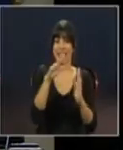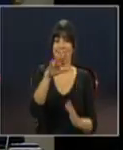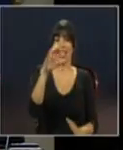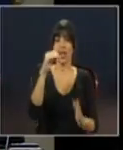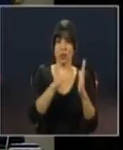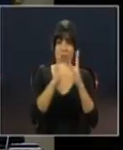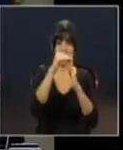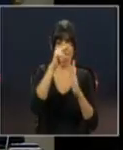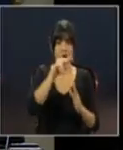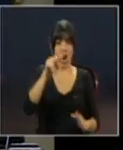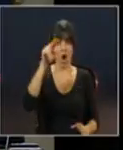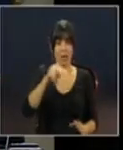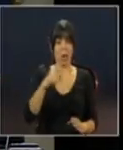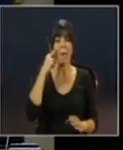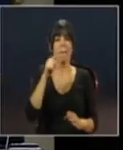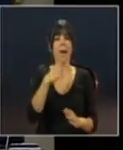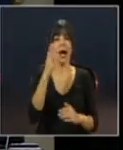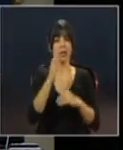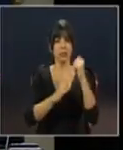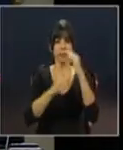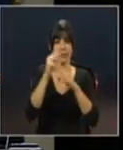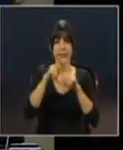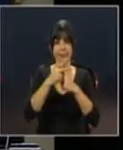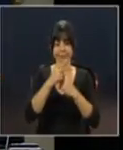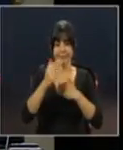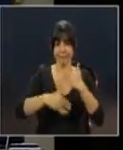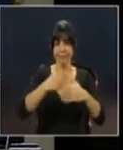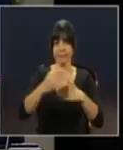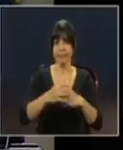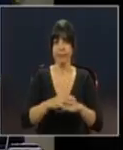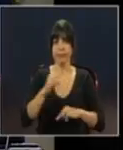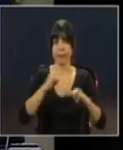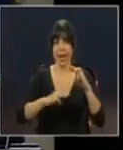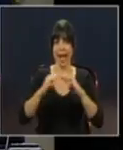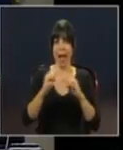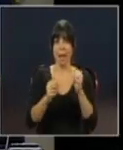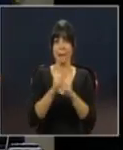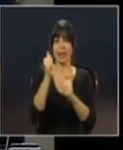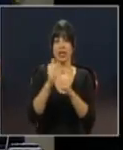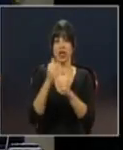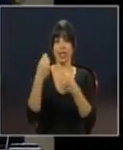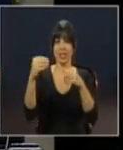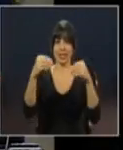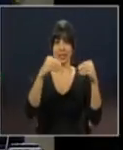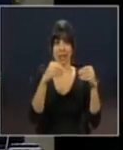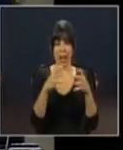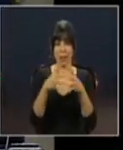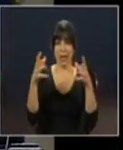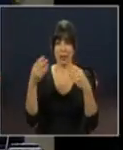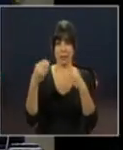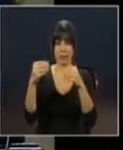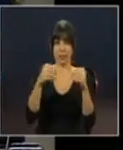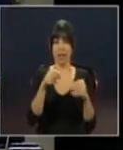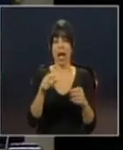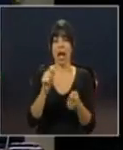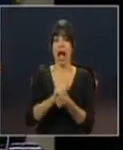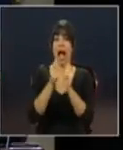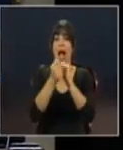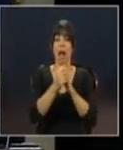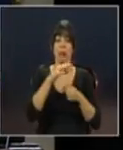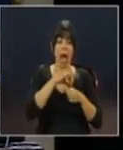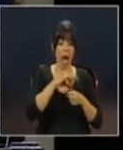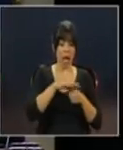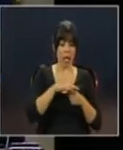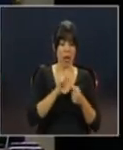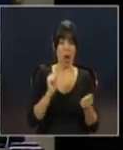millones de colones para la construcción y puesta en marcha del nuevo mercado mayorista que transforma la estructura productiva agrícola de toda